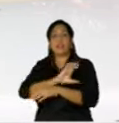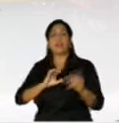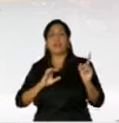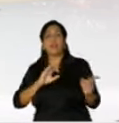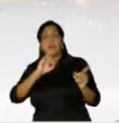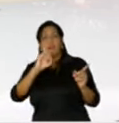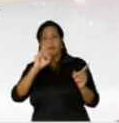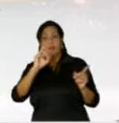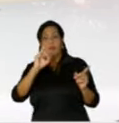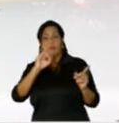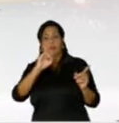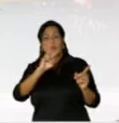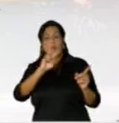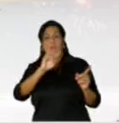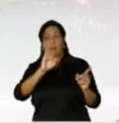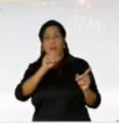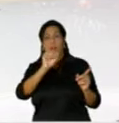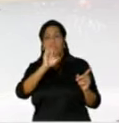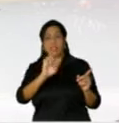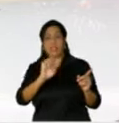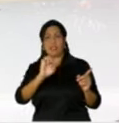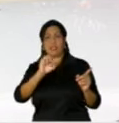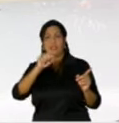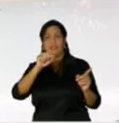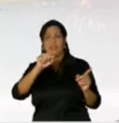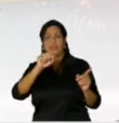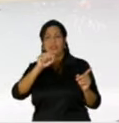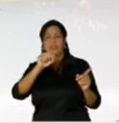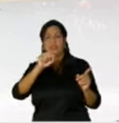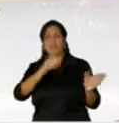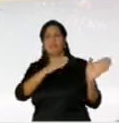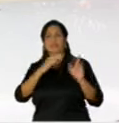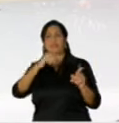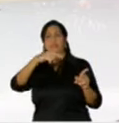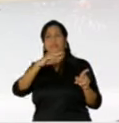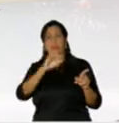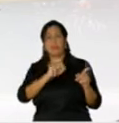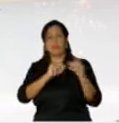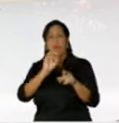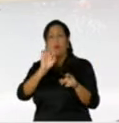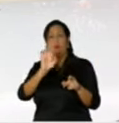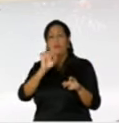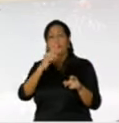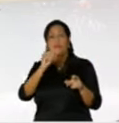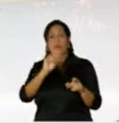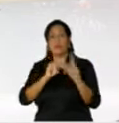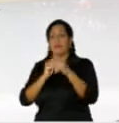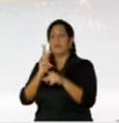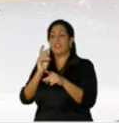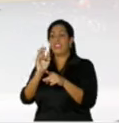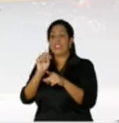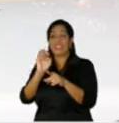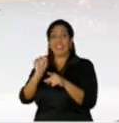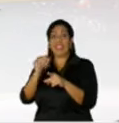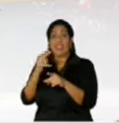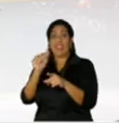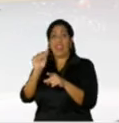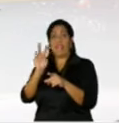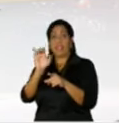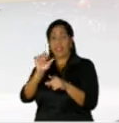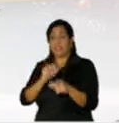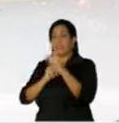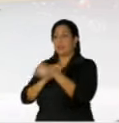Rivera, Valeria Lozada, Miranda Janely Simons, Oregón, así como Kenneth Avilés Fernández y